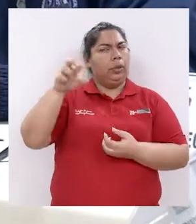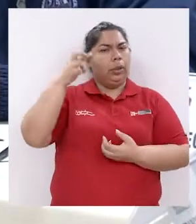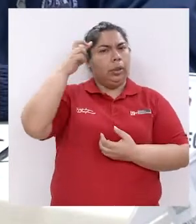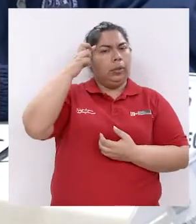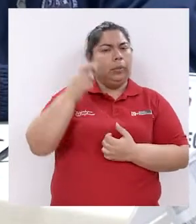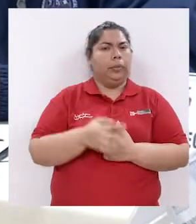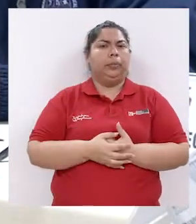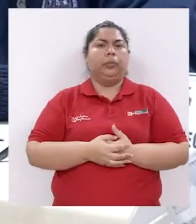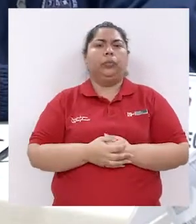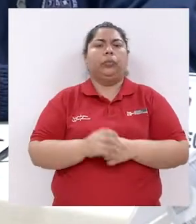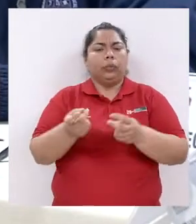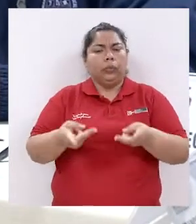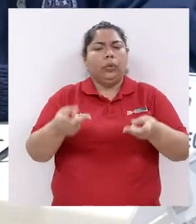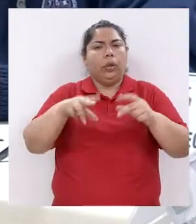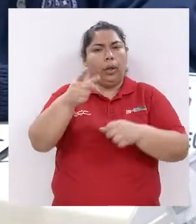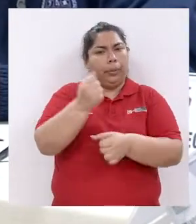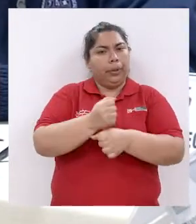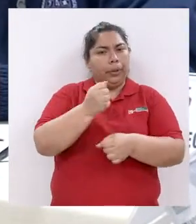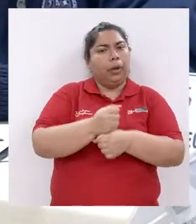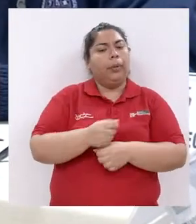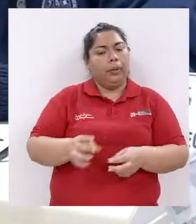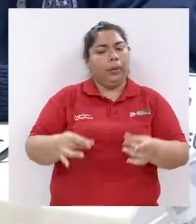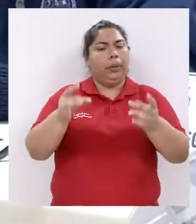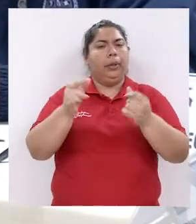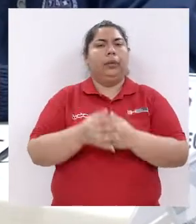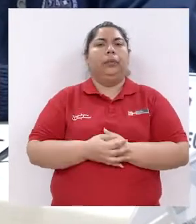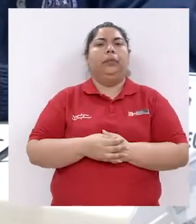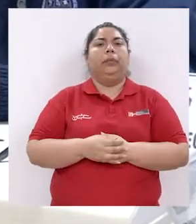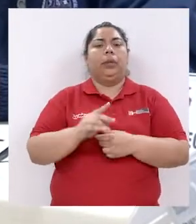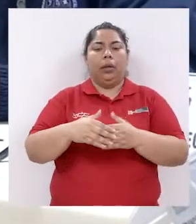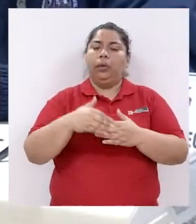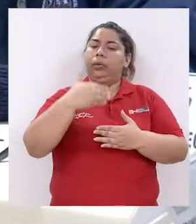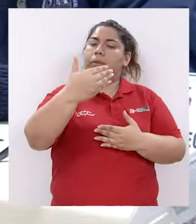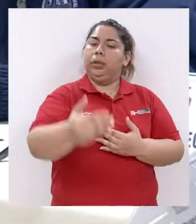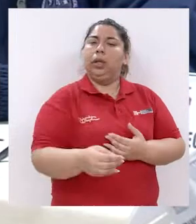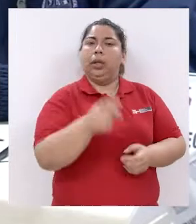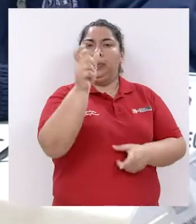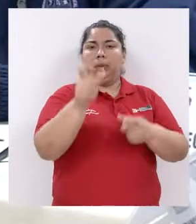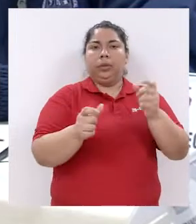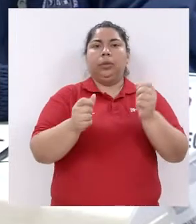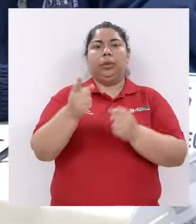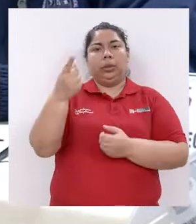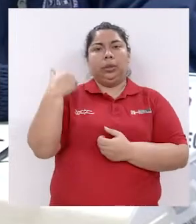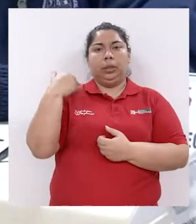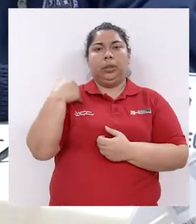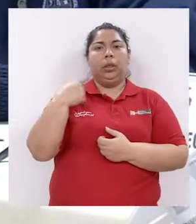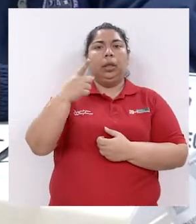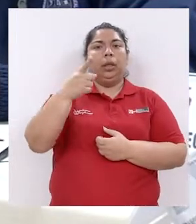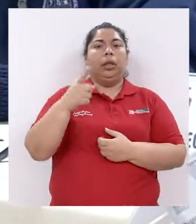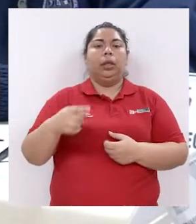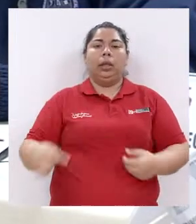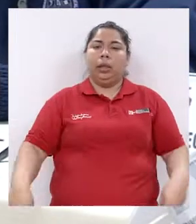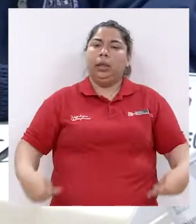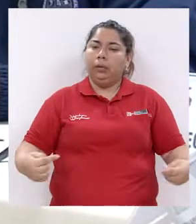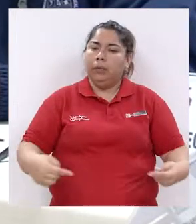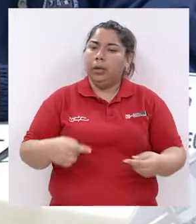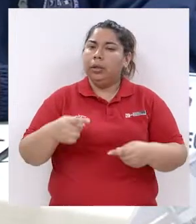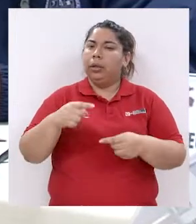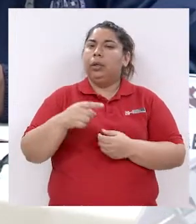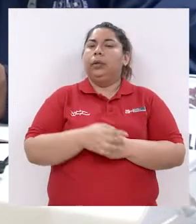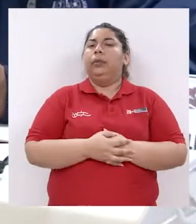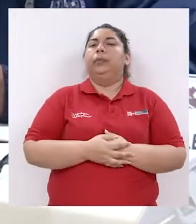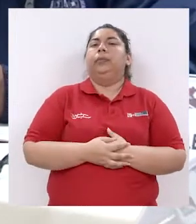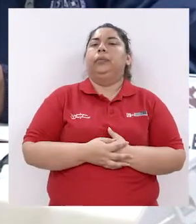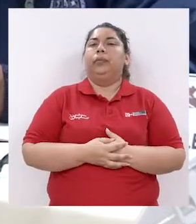de política pública, sino de trabajo en el territorio. Luego siguen las personas que tienen discapacidad motora, ¿no?